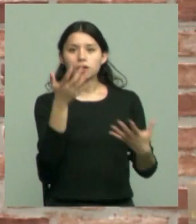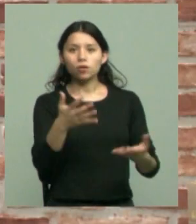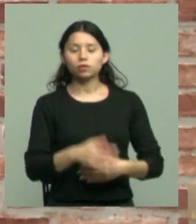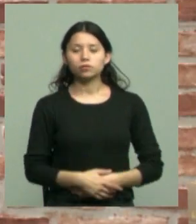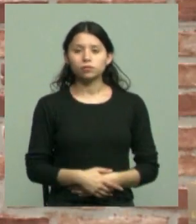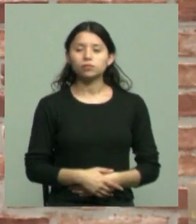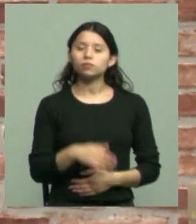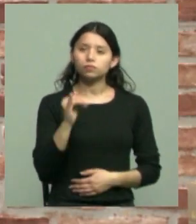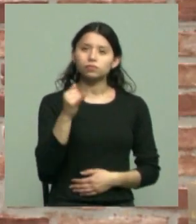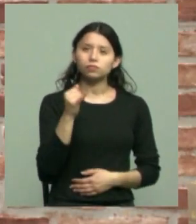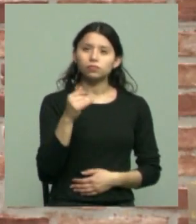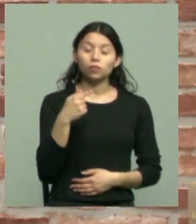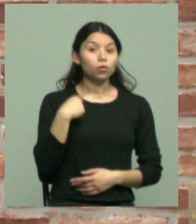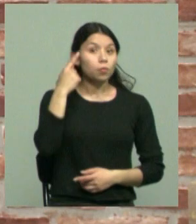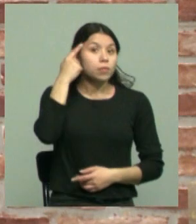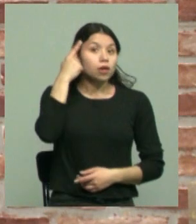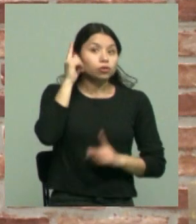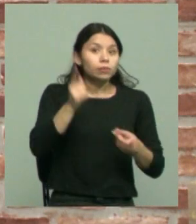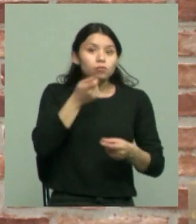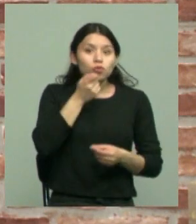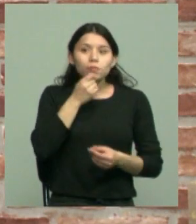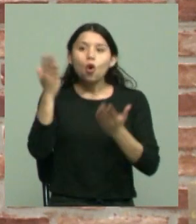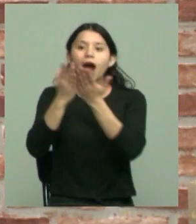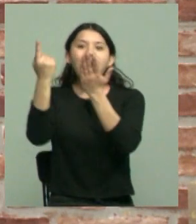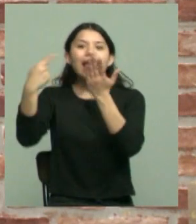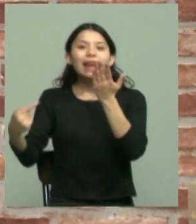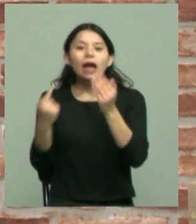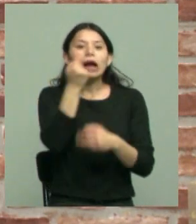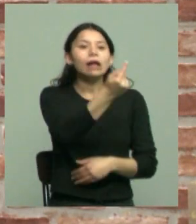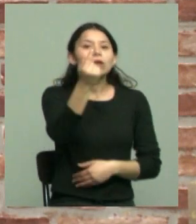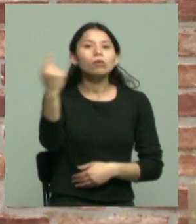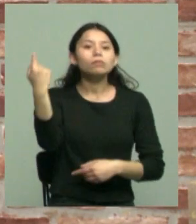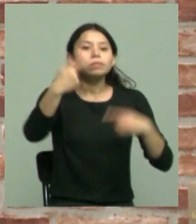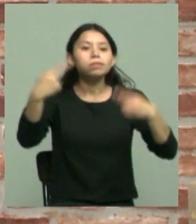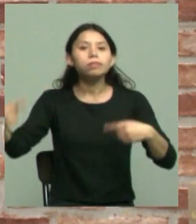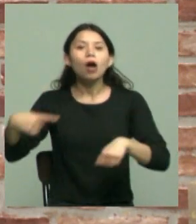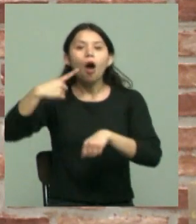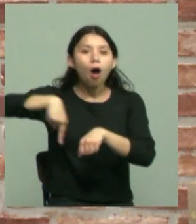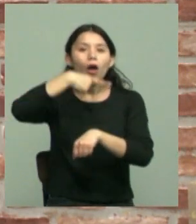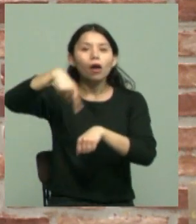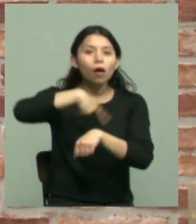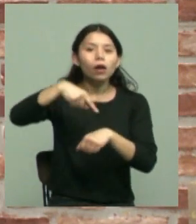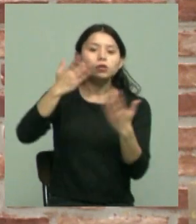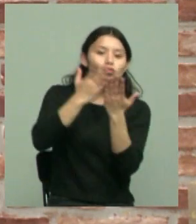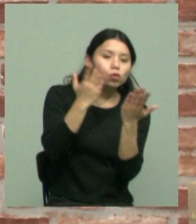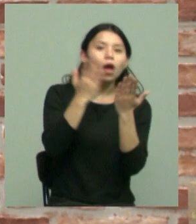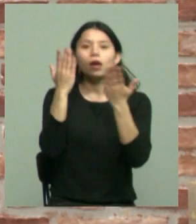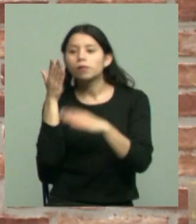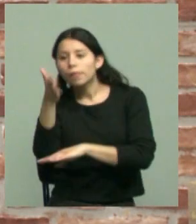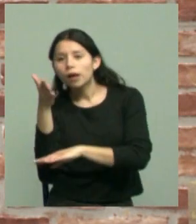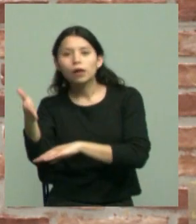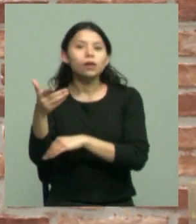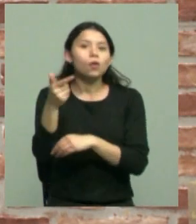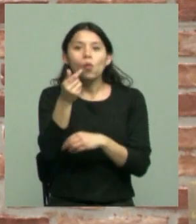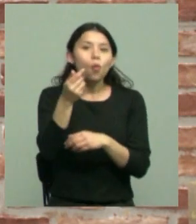poco con el tiempo que se invierte en cada una de las carreras, la necesidad de cuánto tiempo se debe invertir en la carrera y si realmente esos alumnos